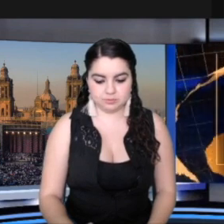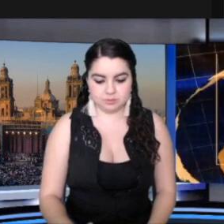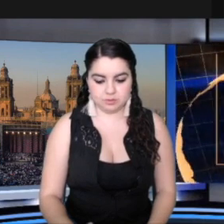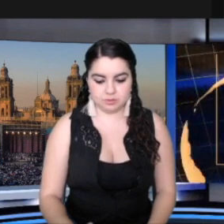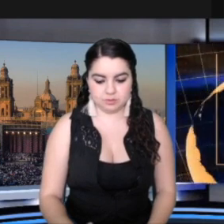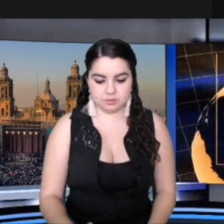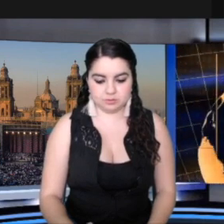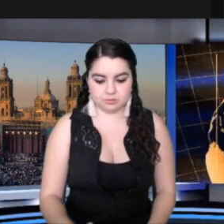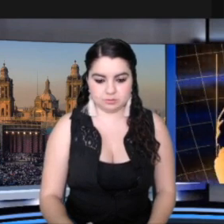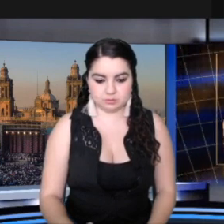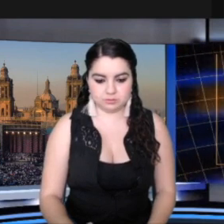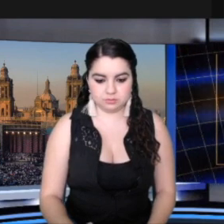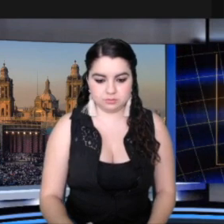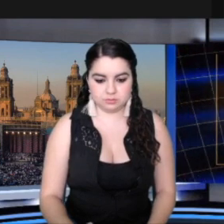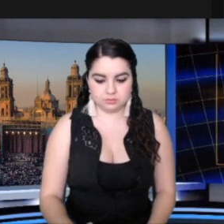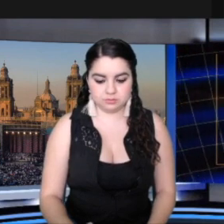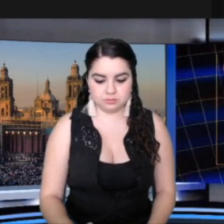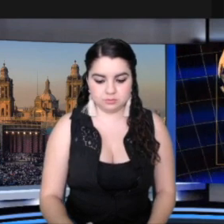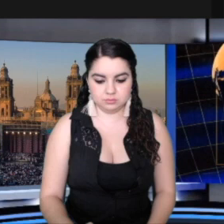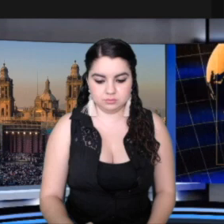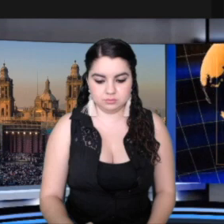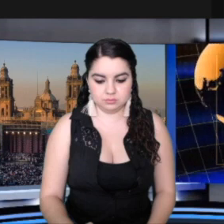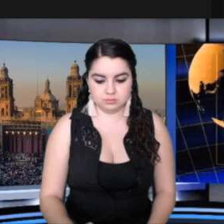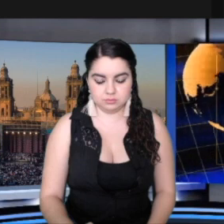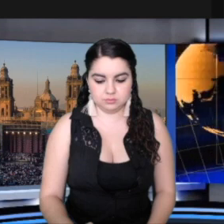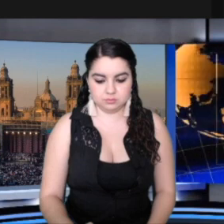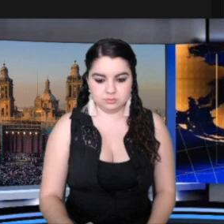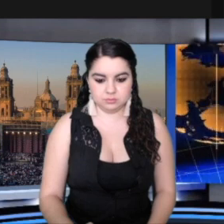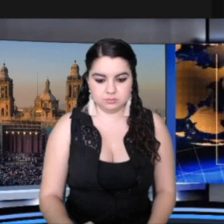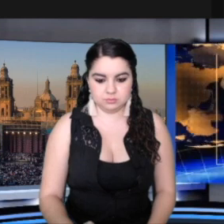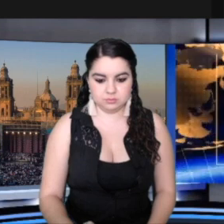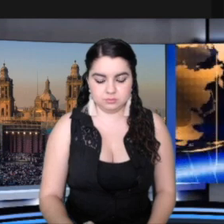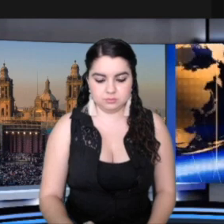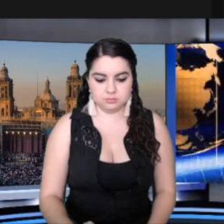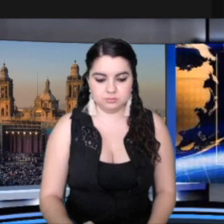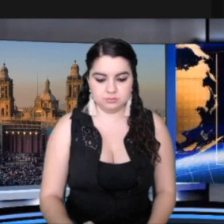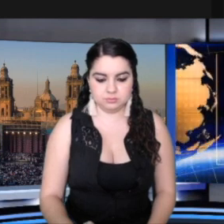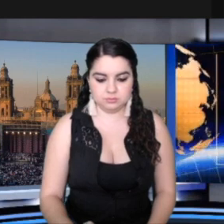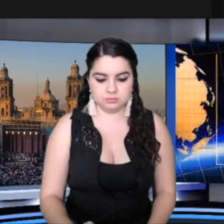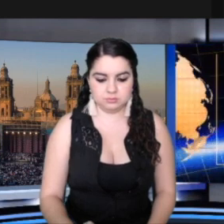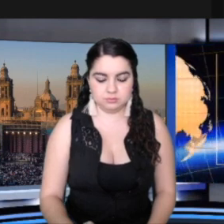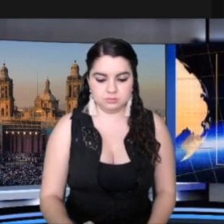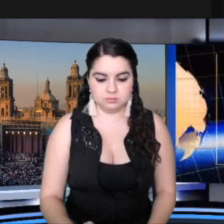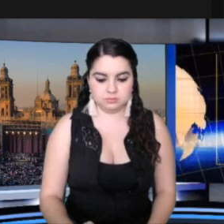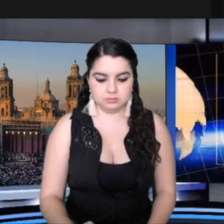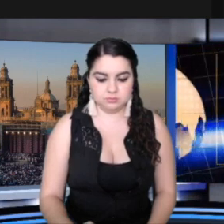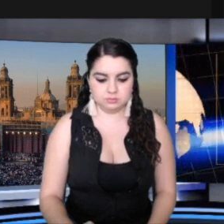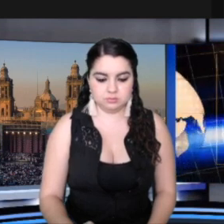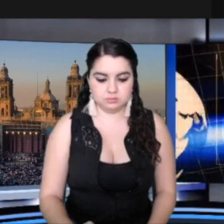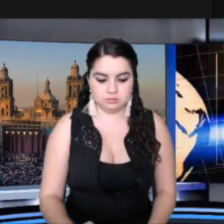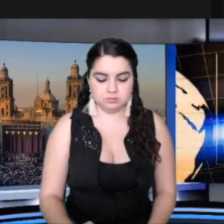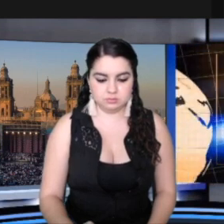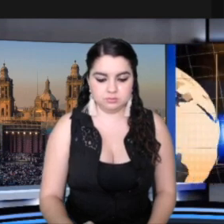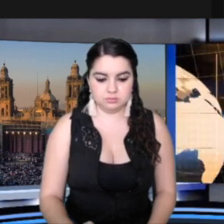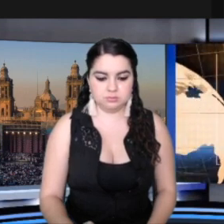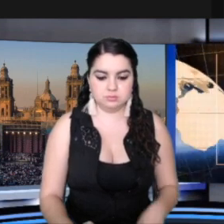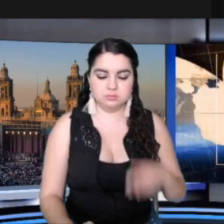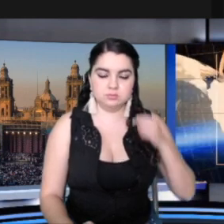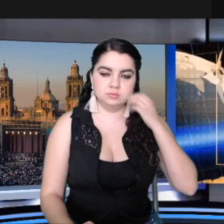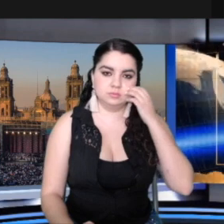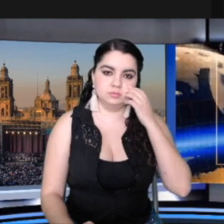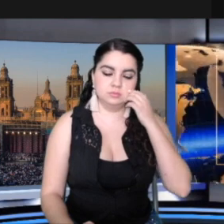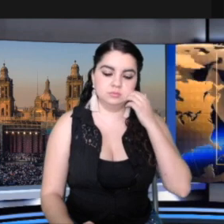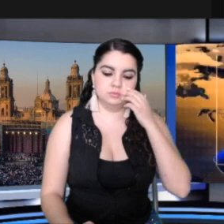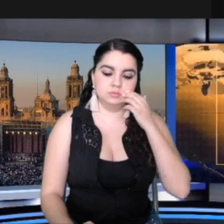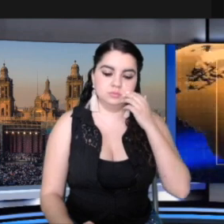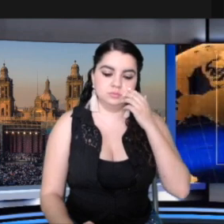Imagínense lo que significó que mujeres que tenían que dar a